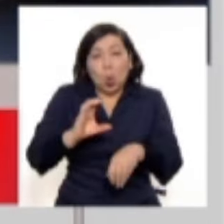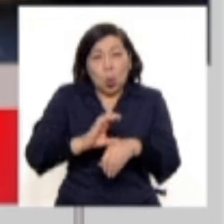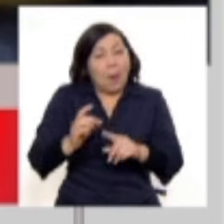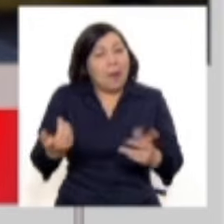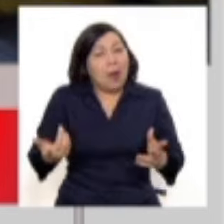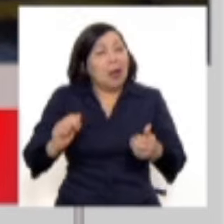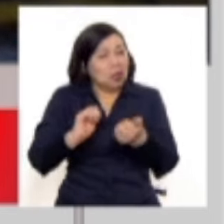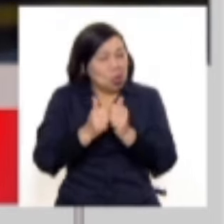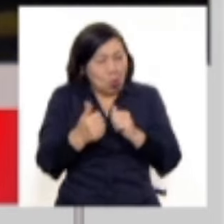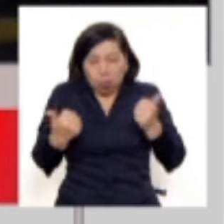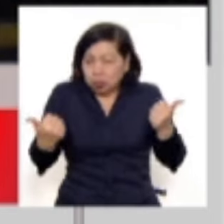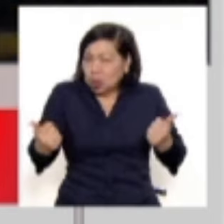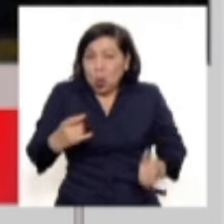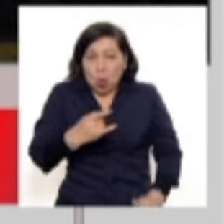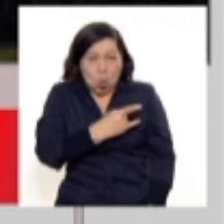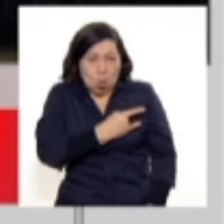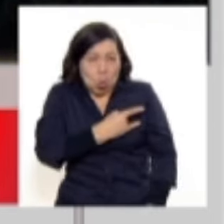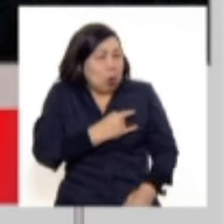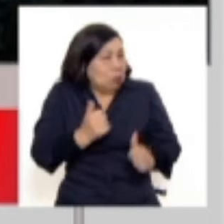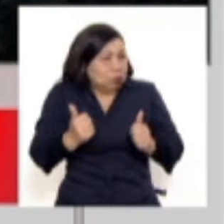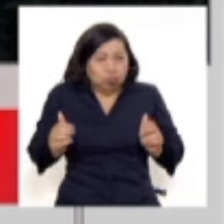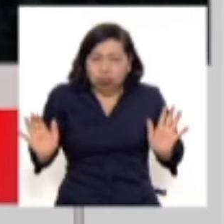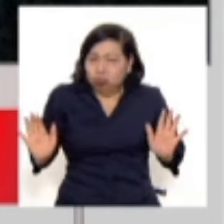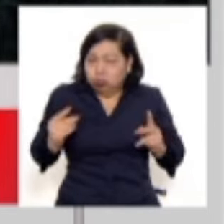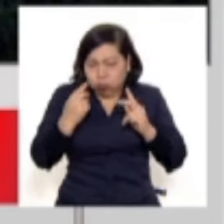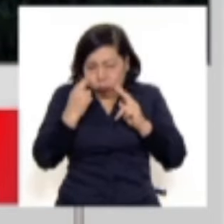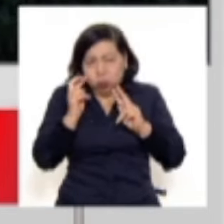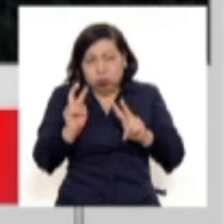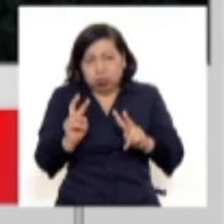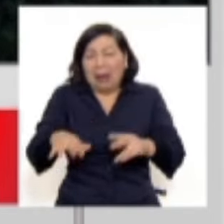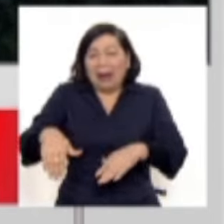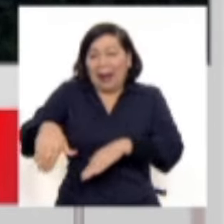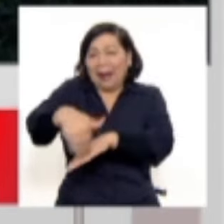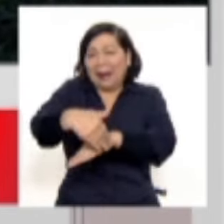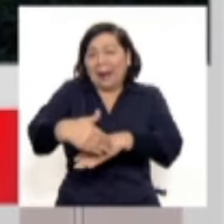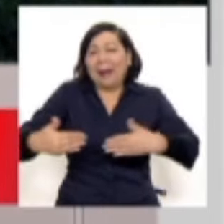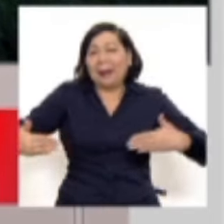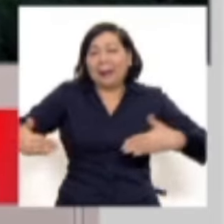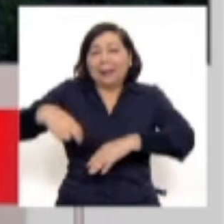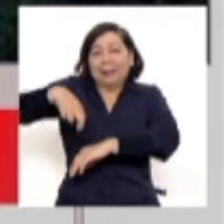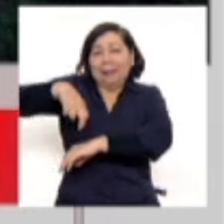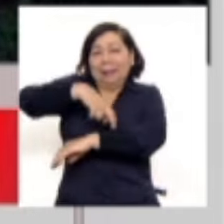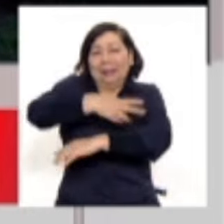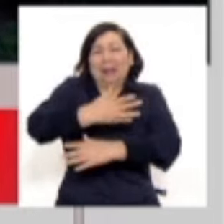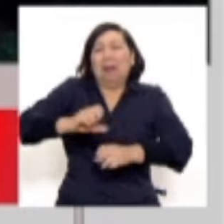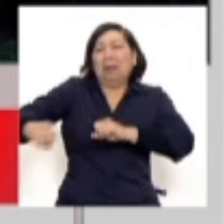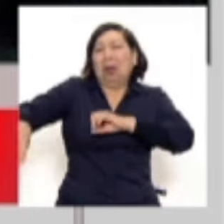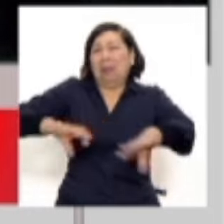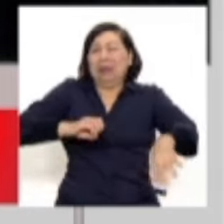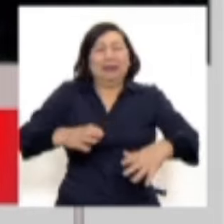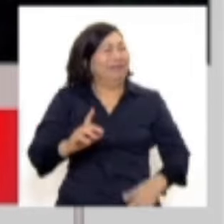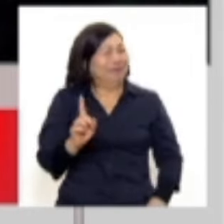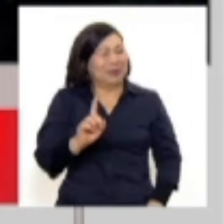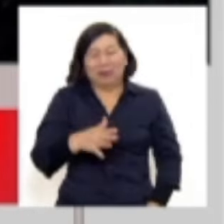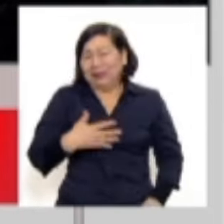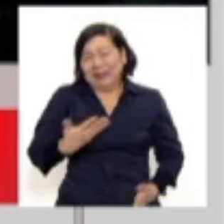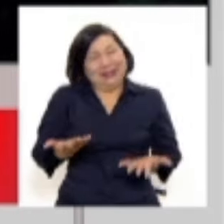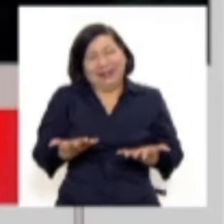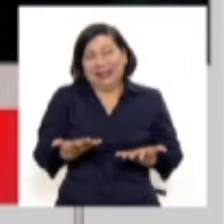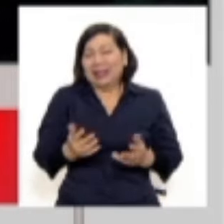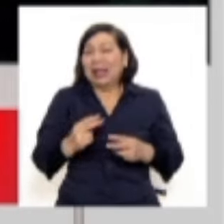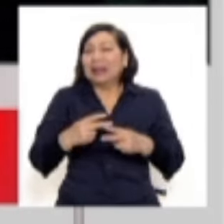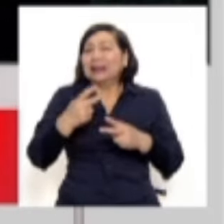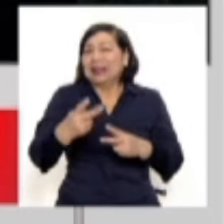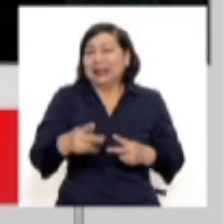club deportivo como es Universitario de Deportes, estamos viendo todas las pistas, las veredas con desperdicios y eso no se puede dar. Y hay